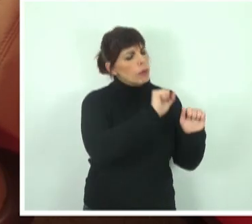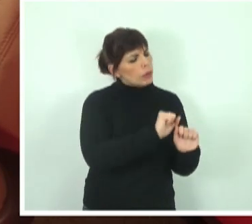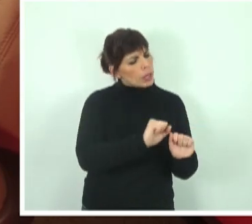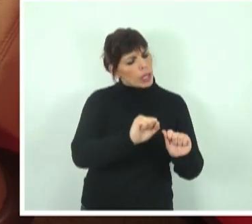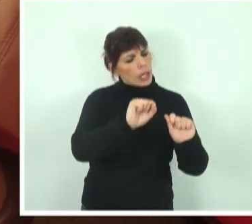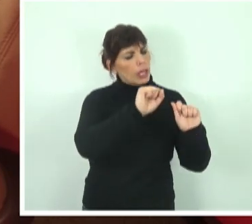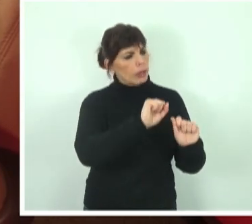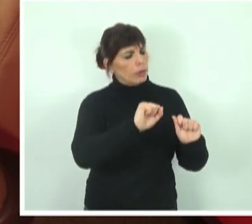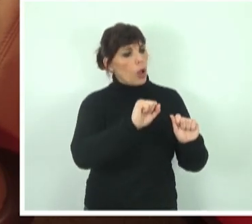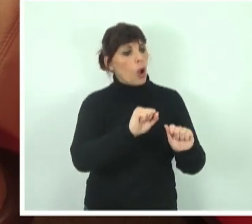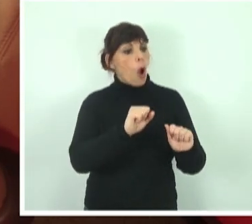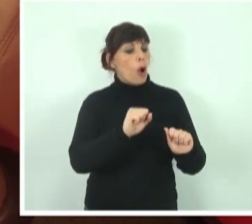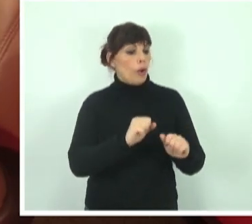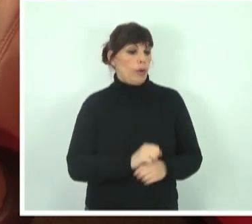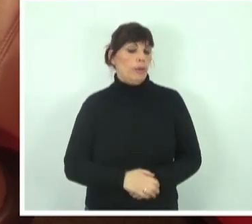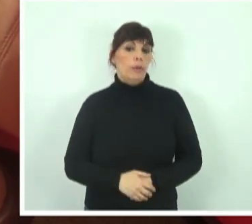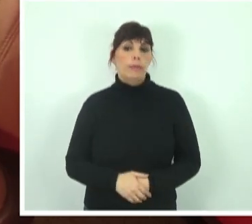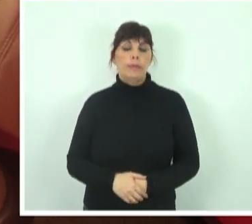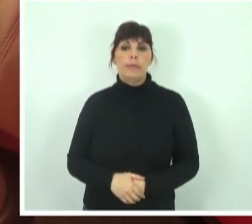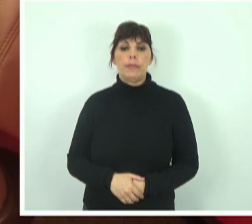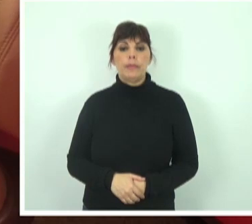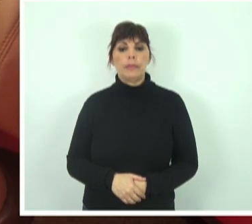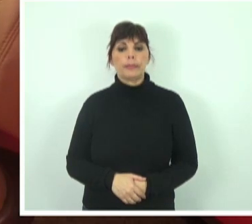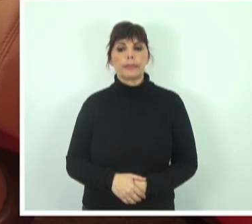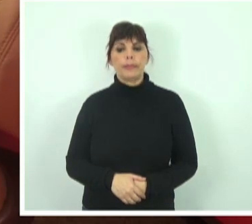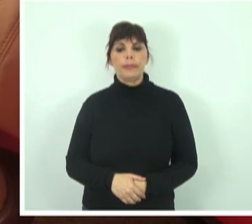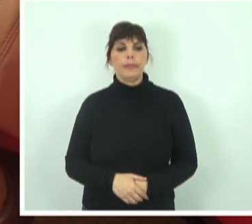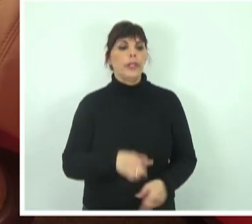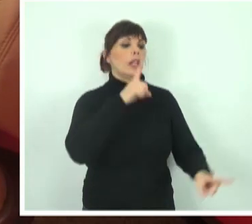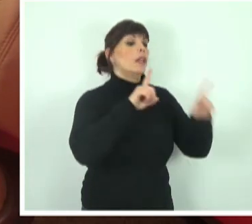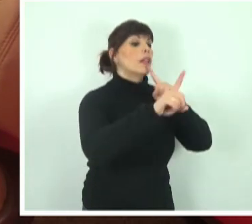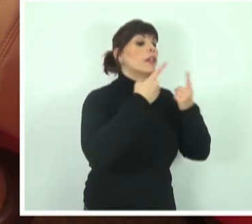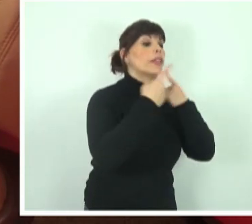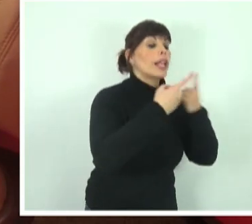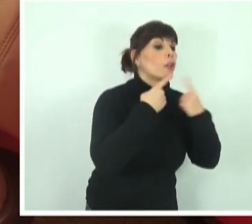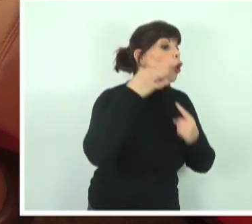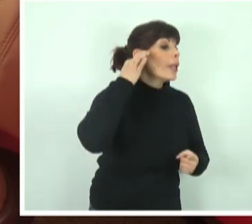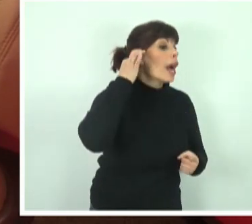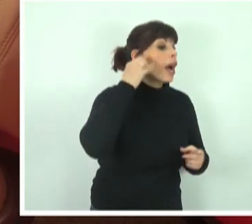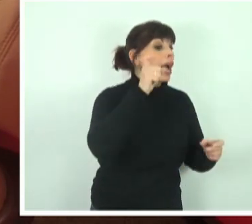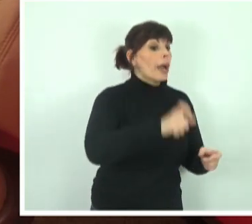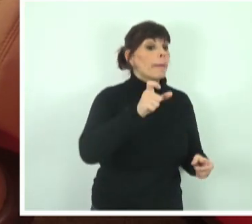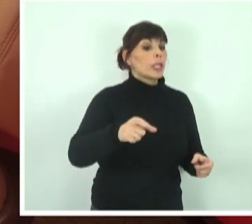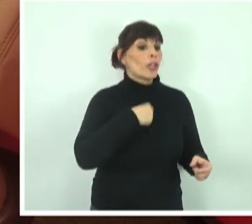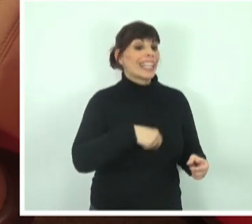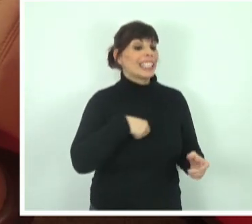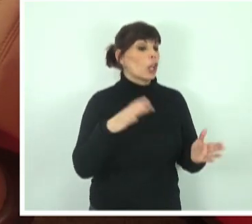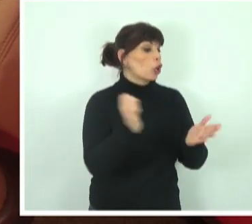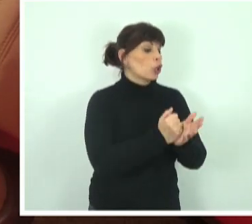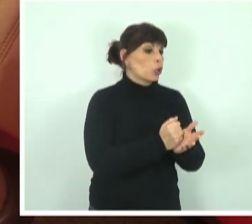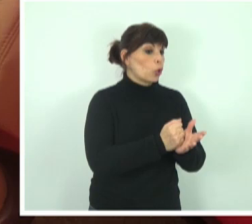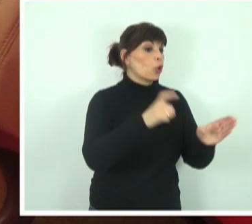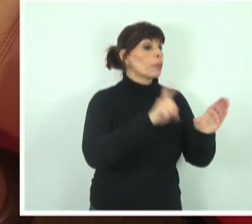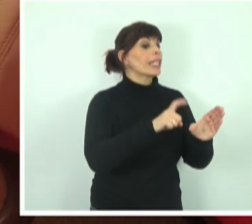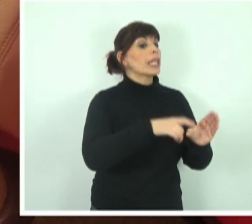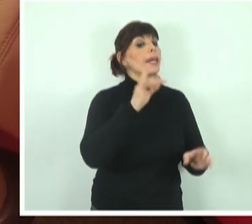Ok. ¿Son todos los cristianos parte de la novia? Sí. ¿Son todos cristianos